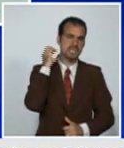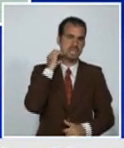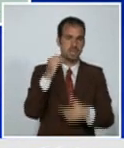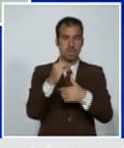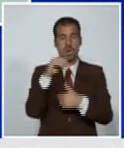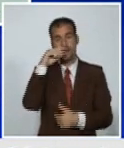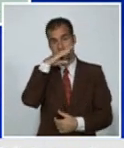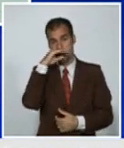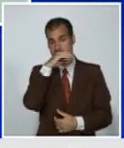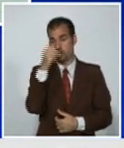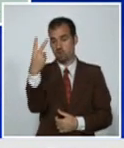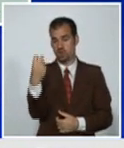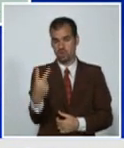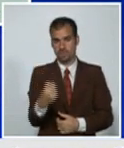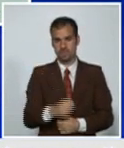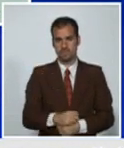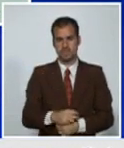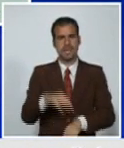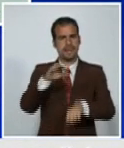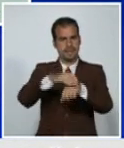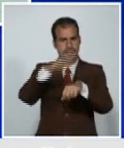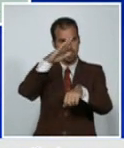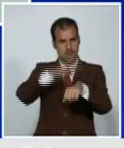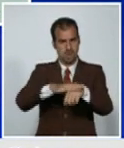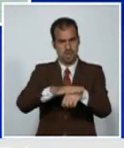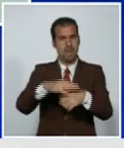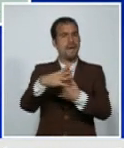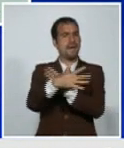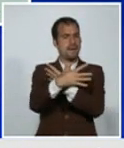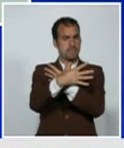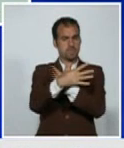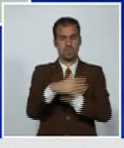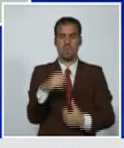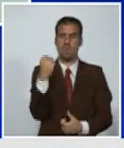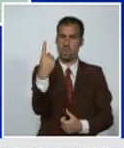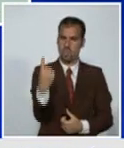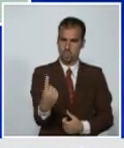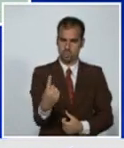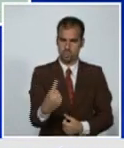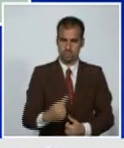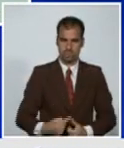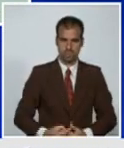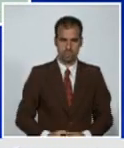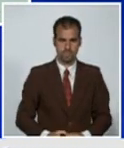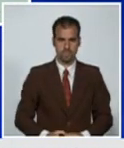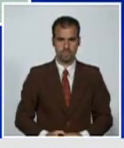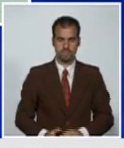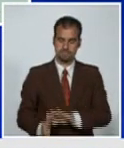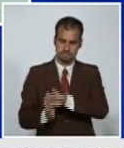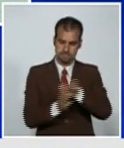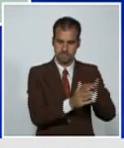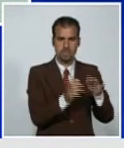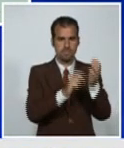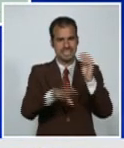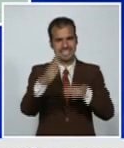uno, y Río Cauto y Campechuela con 1 cada uno. Santiago de